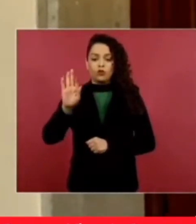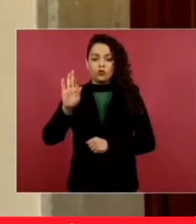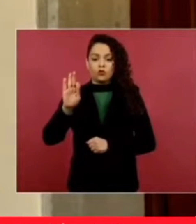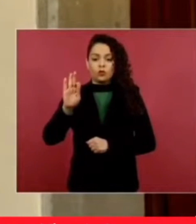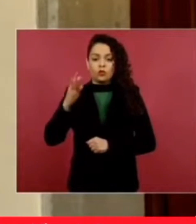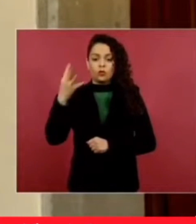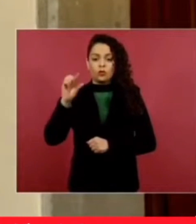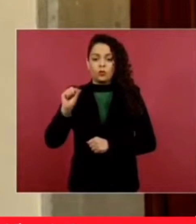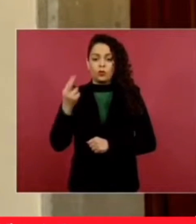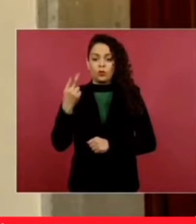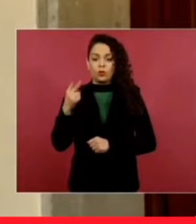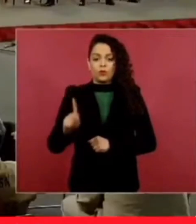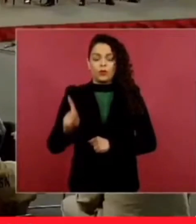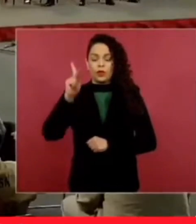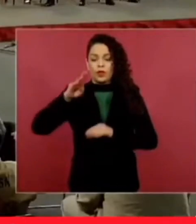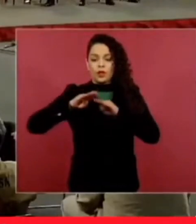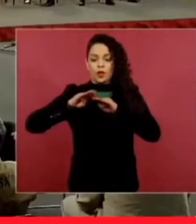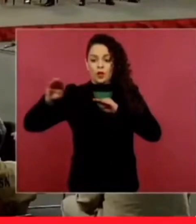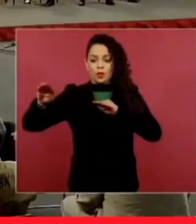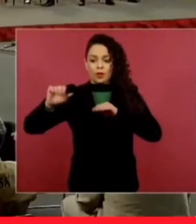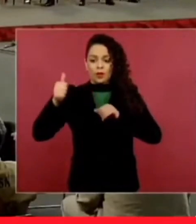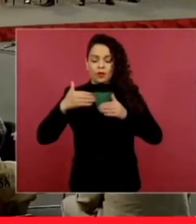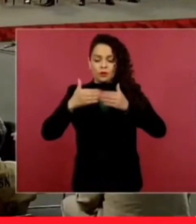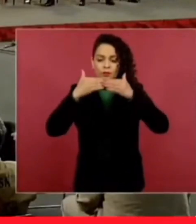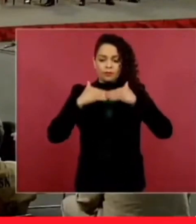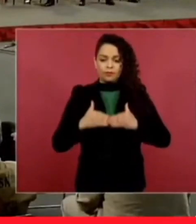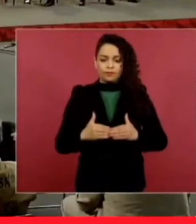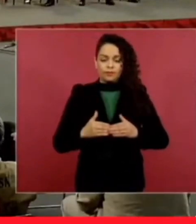244.25 kilómetros. La siguiente, por favor.